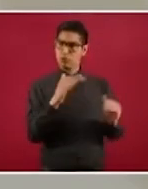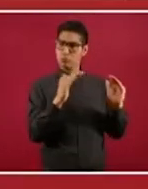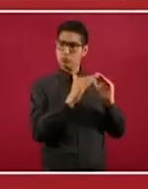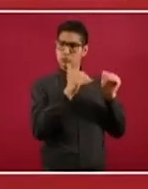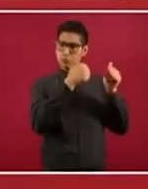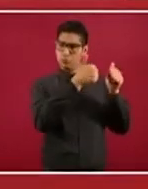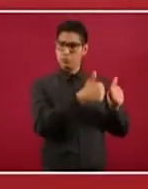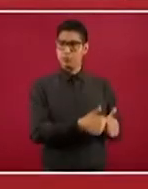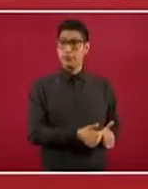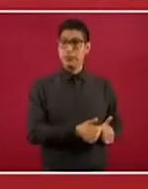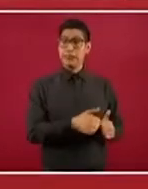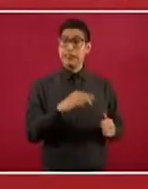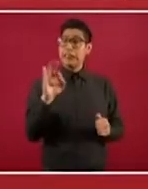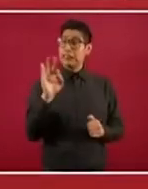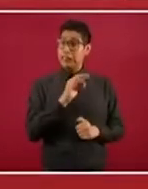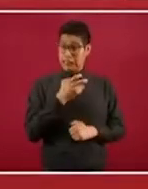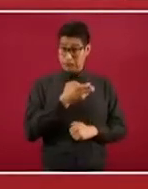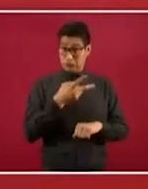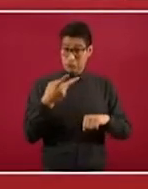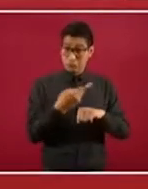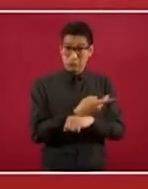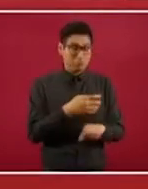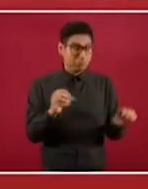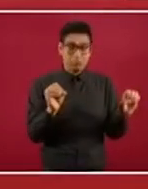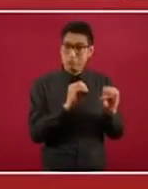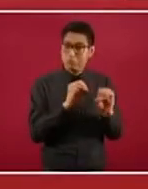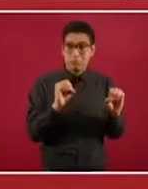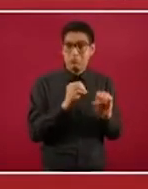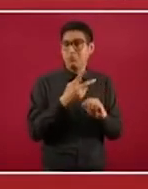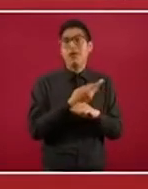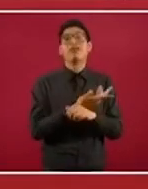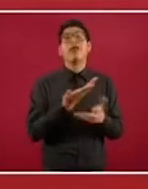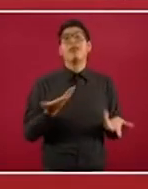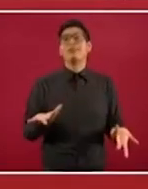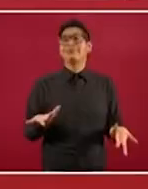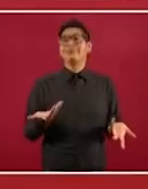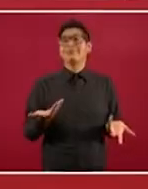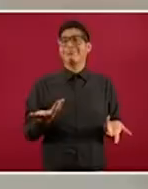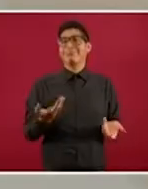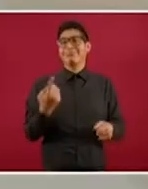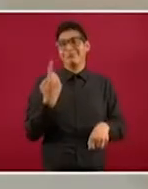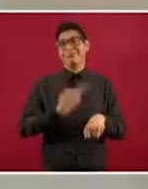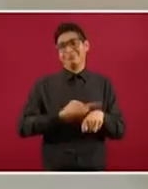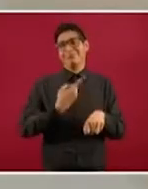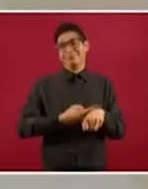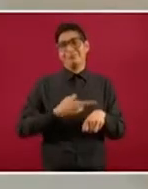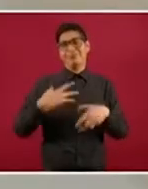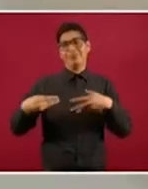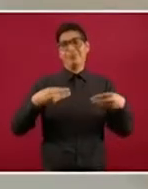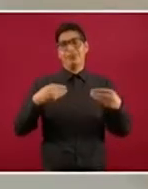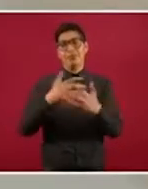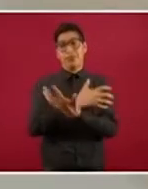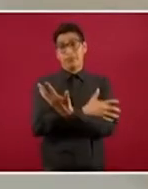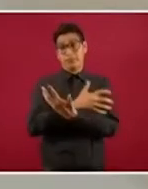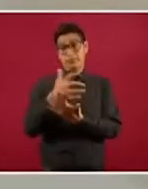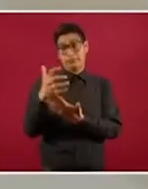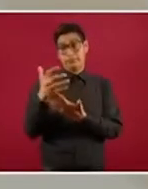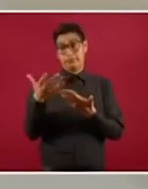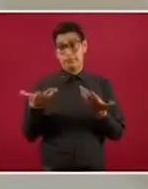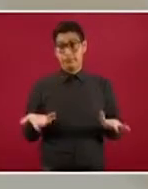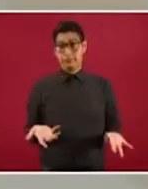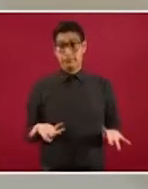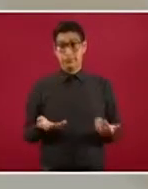Sabemos que si esto no sucede, las cosas no van a funcionar. ¿Hay necesidad de arriesgarse?